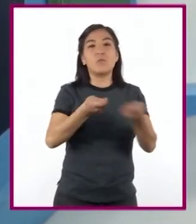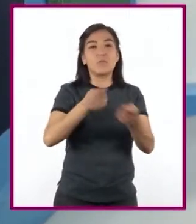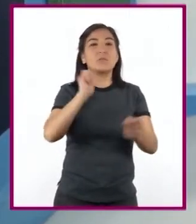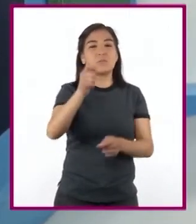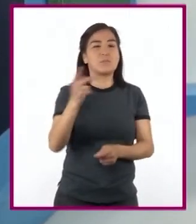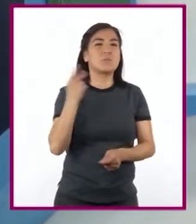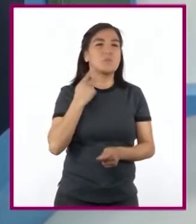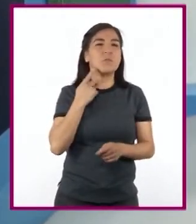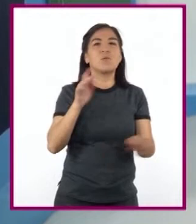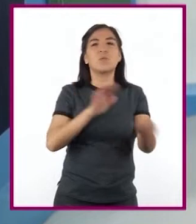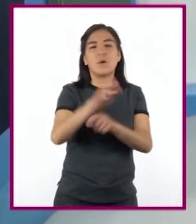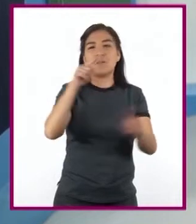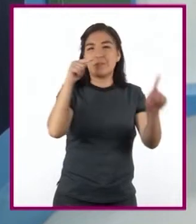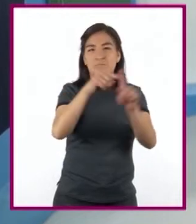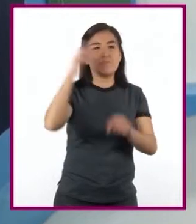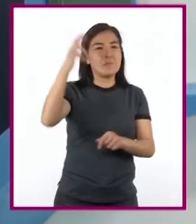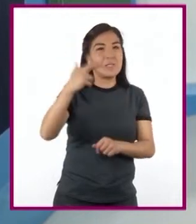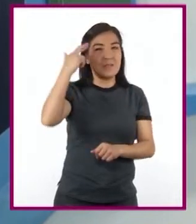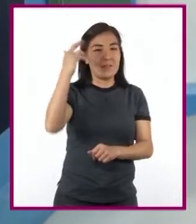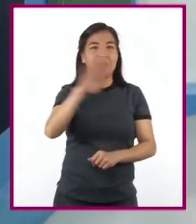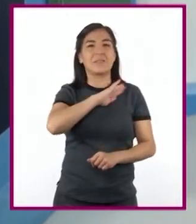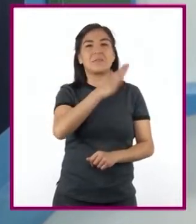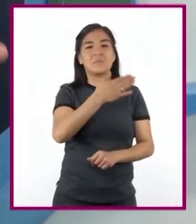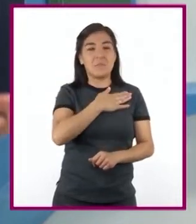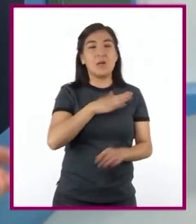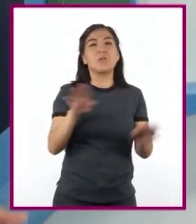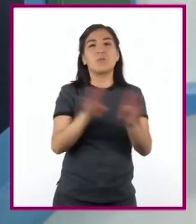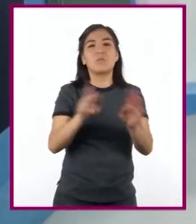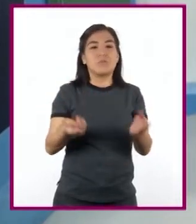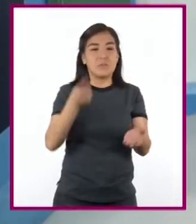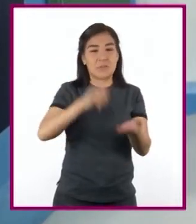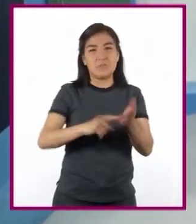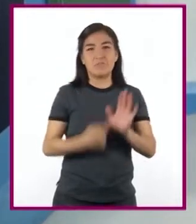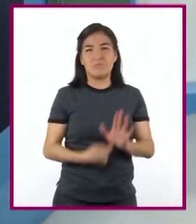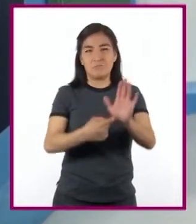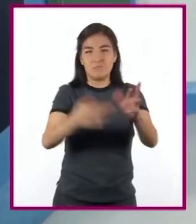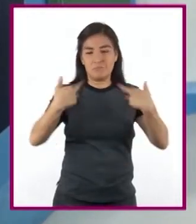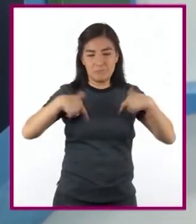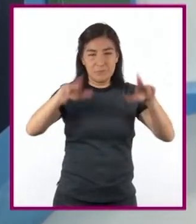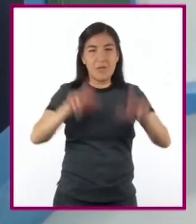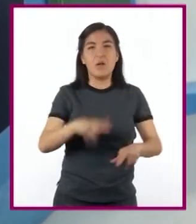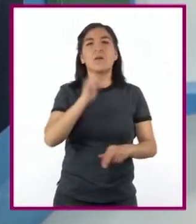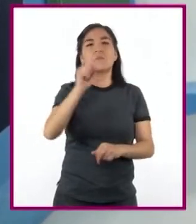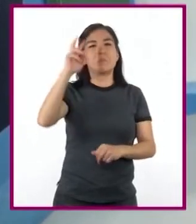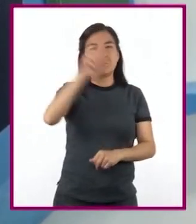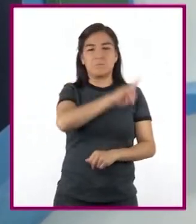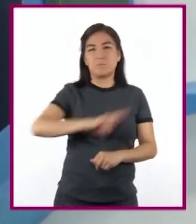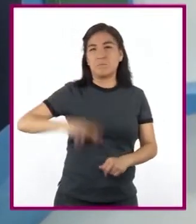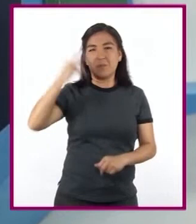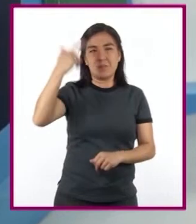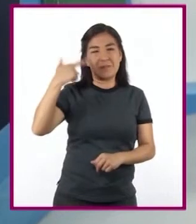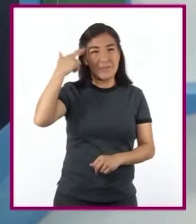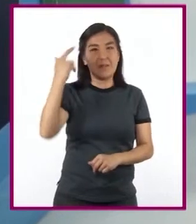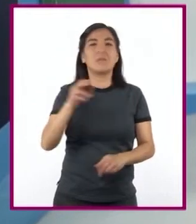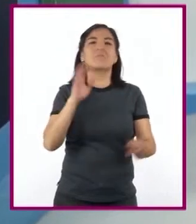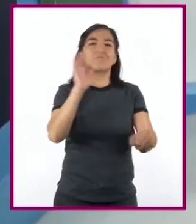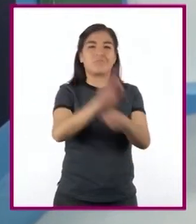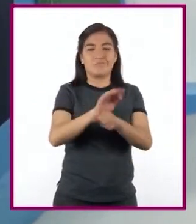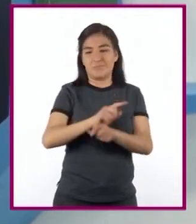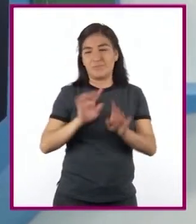era ejercido por el rey de España mediante su representante, el virrey, y sus órganos de